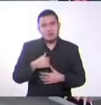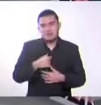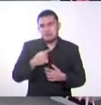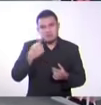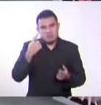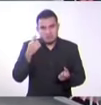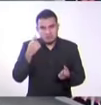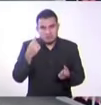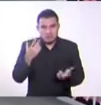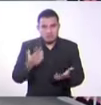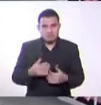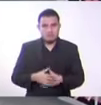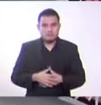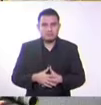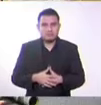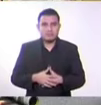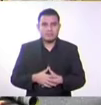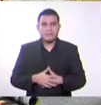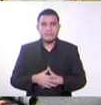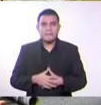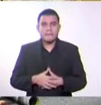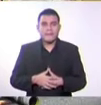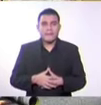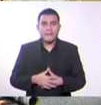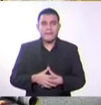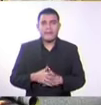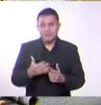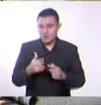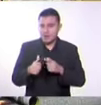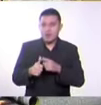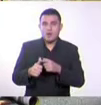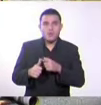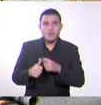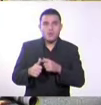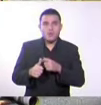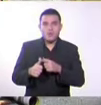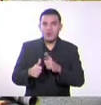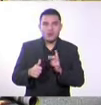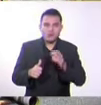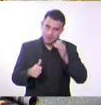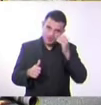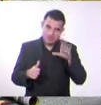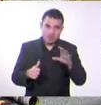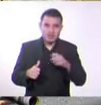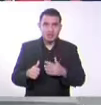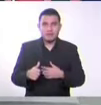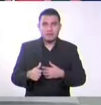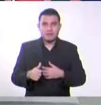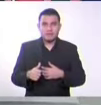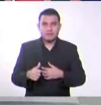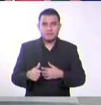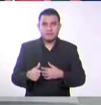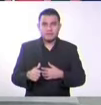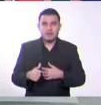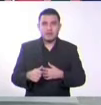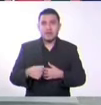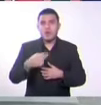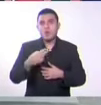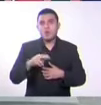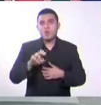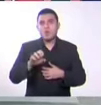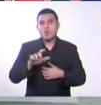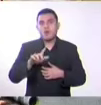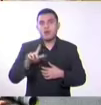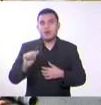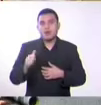eso. ¿Será como la huella dactilar? La huella digital. Que no se pierde. Quizás sí, la huella. Un poco creo que la huella digital tiene que